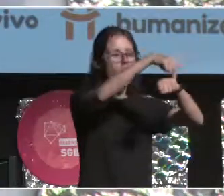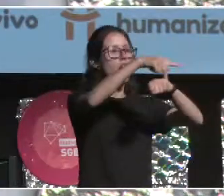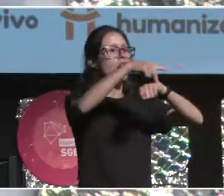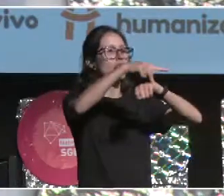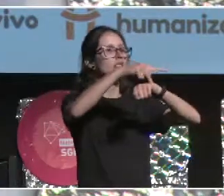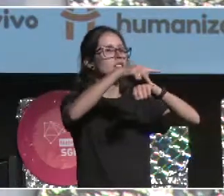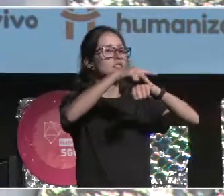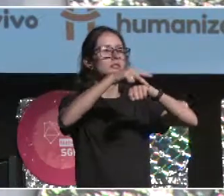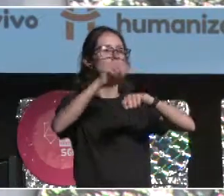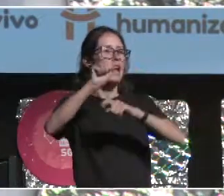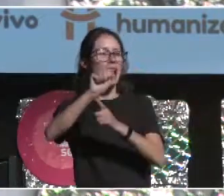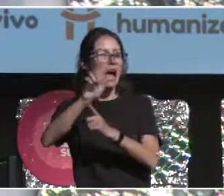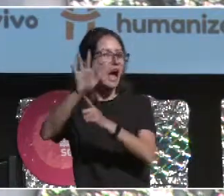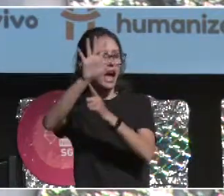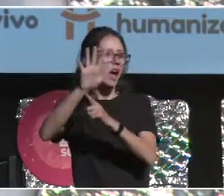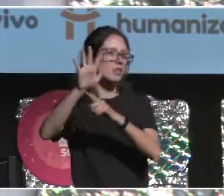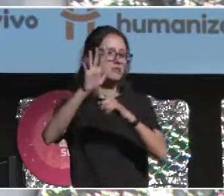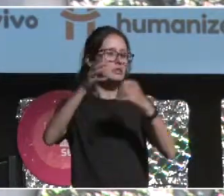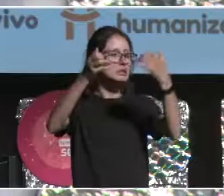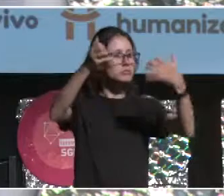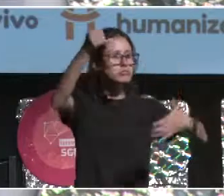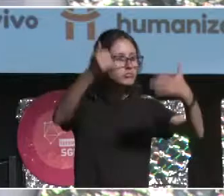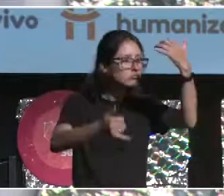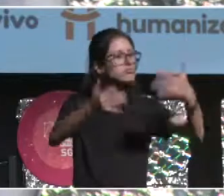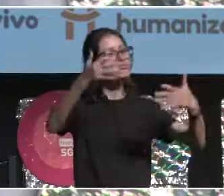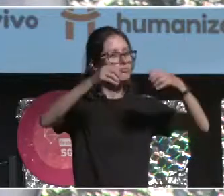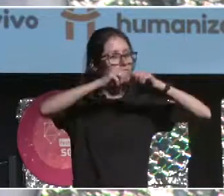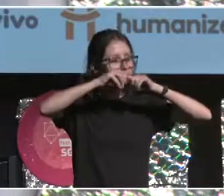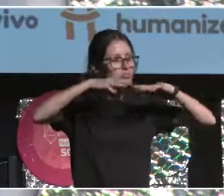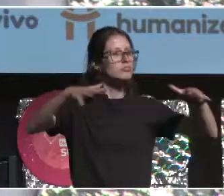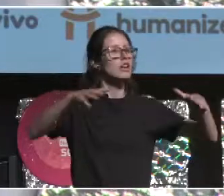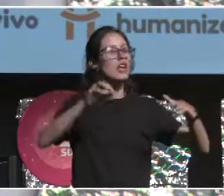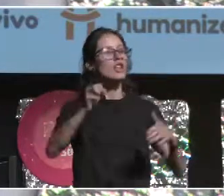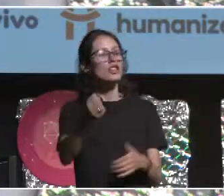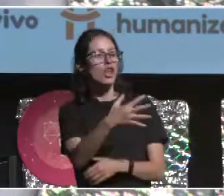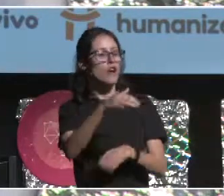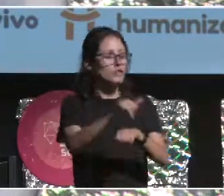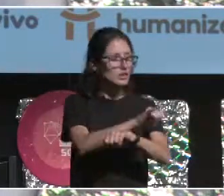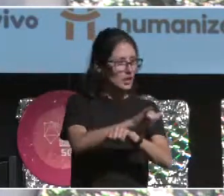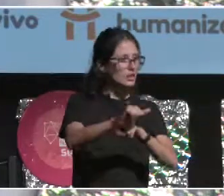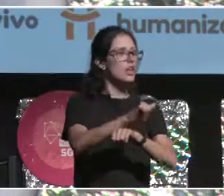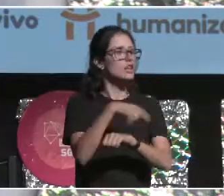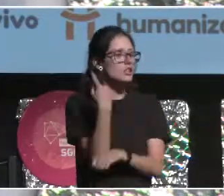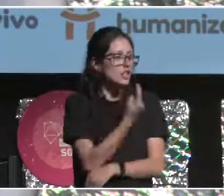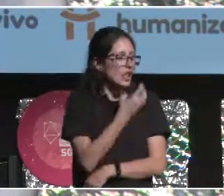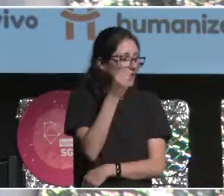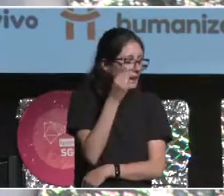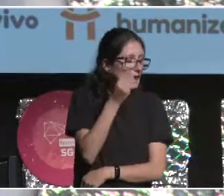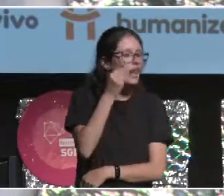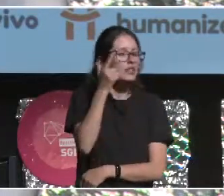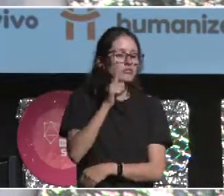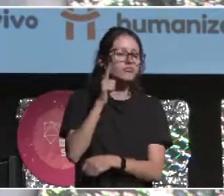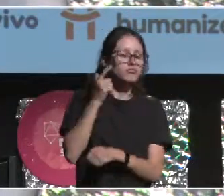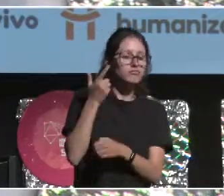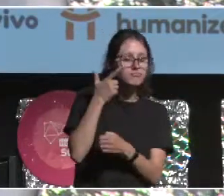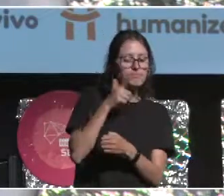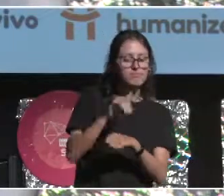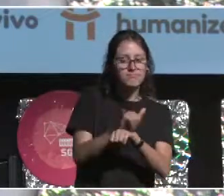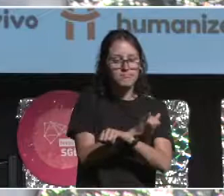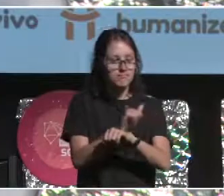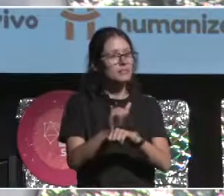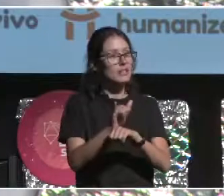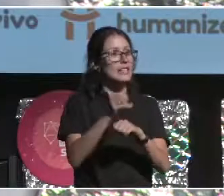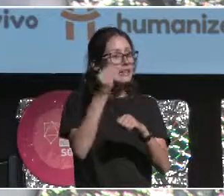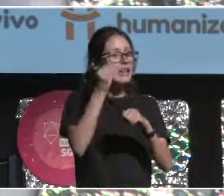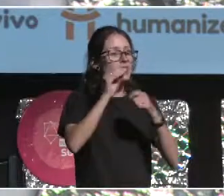poco en Asia frente al desarrollo de nuevas implementaciones y mediciones de los objetivos de desarrollo sostenible y a nivel social,